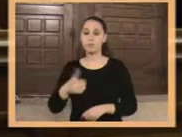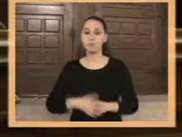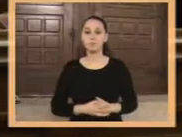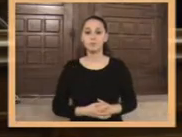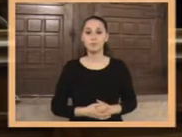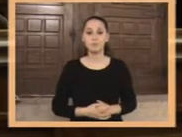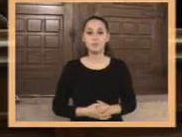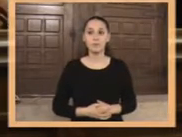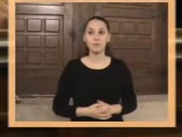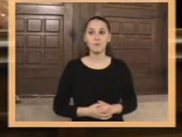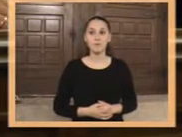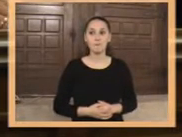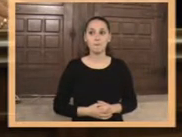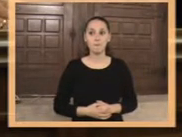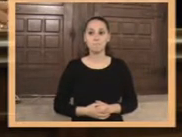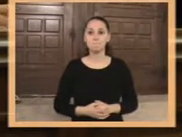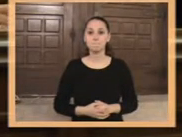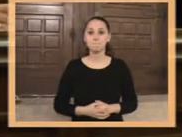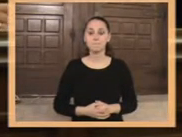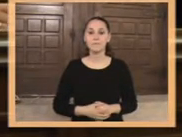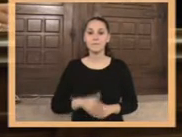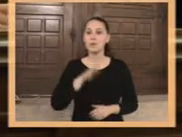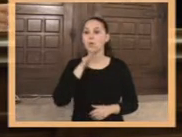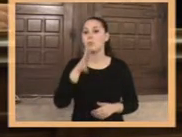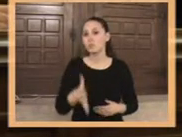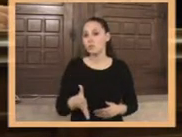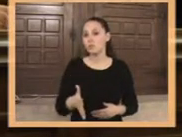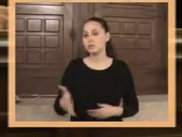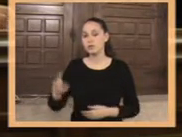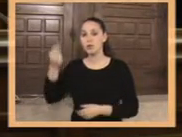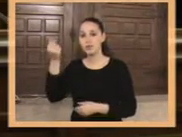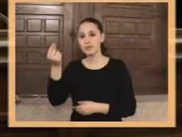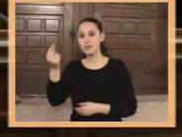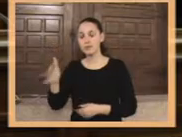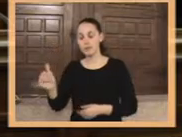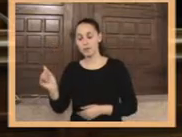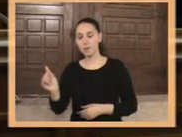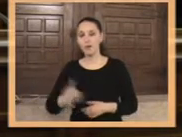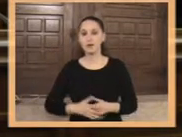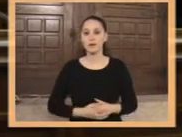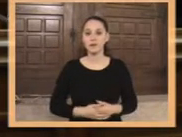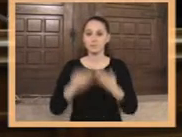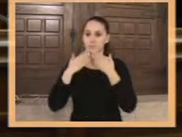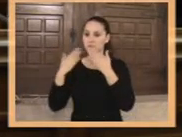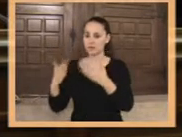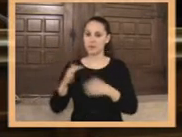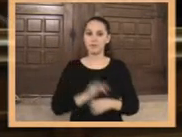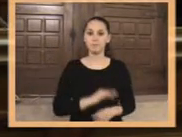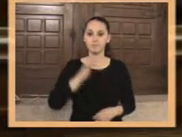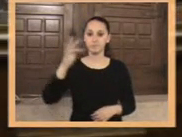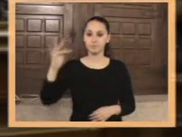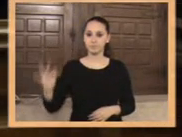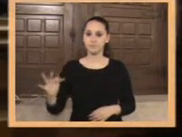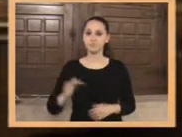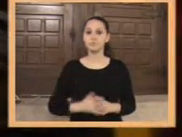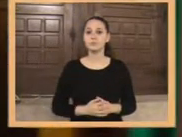Justicia. Así que por eso podemos declarar la disponibilidad de medios económicos. Muchas gracias. Gracias a usted, señor